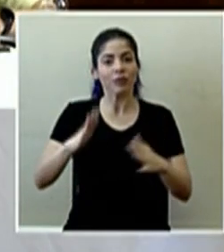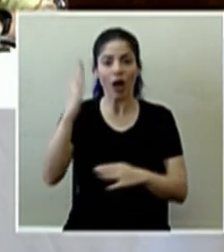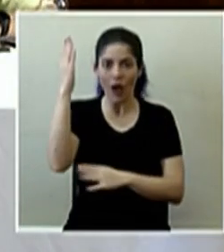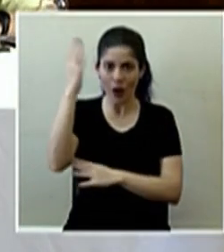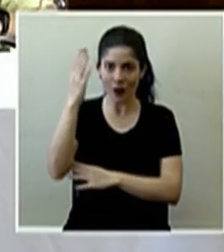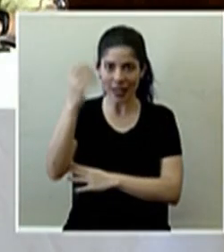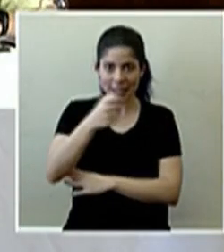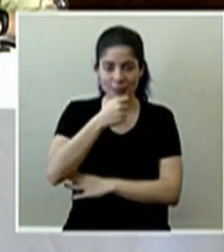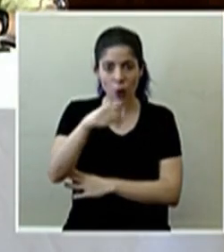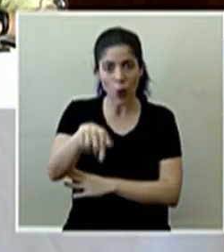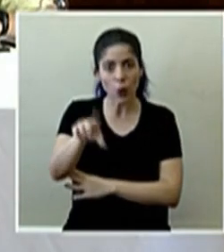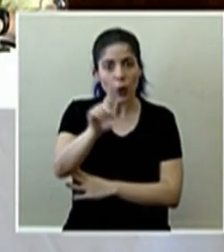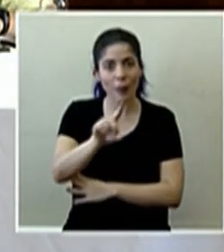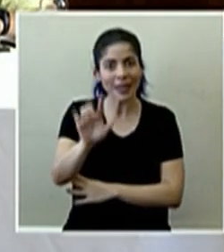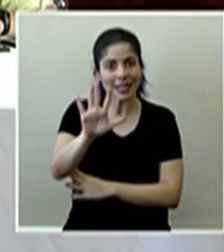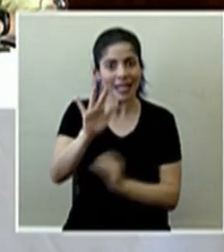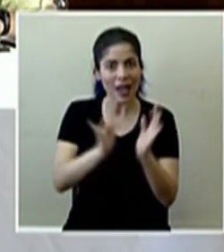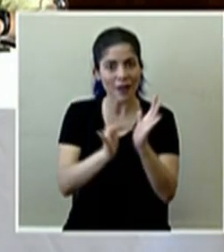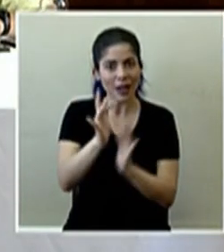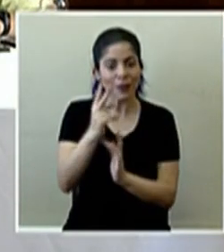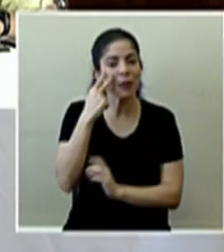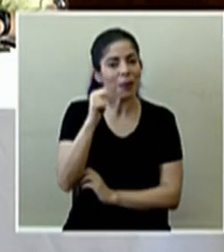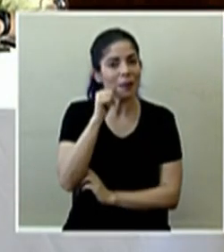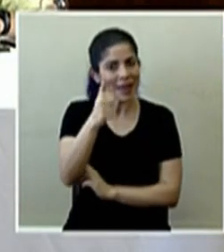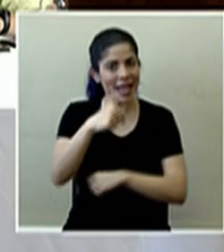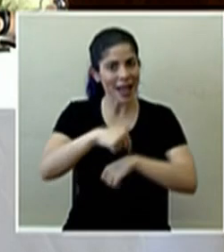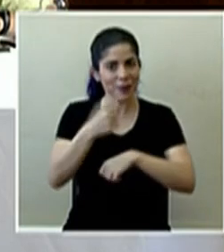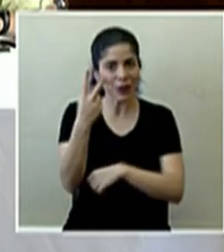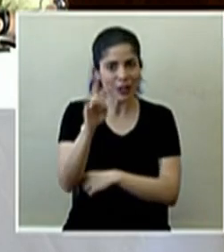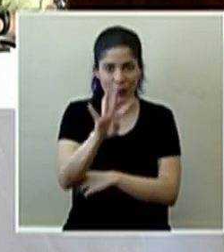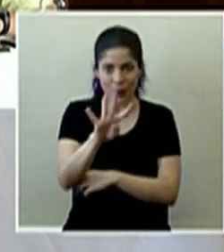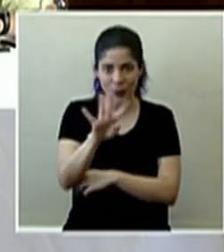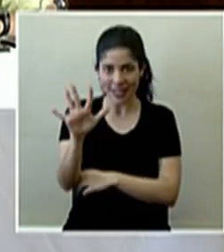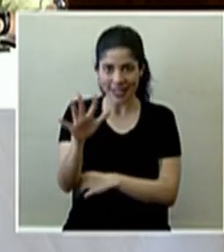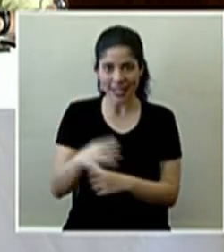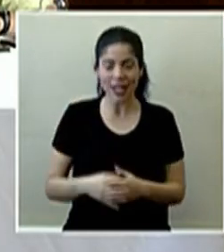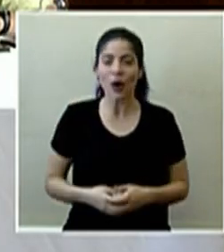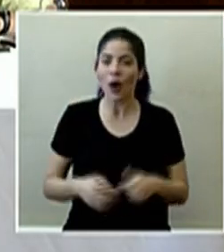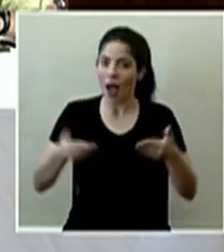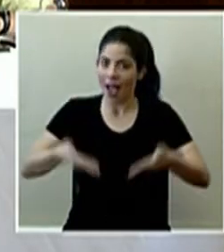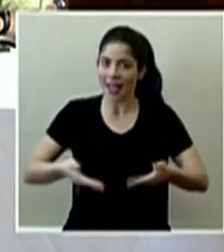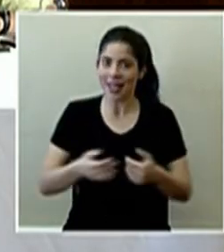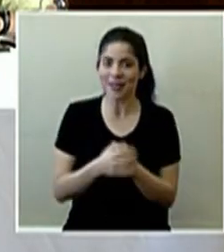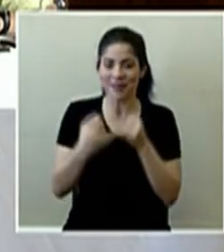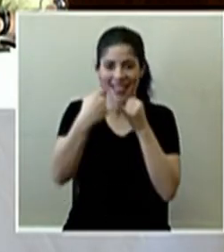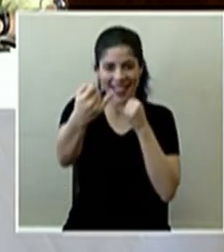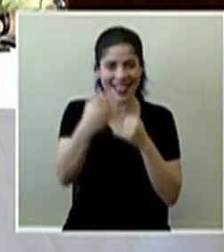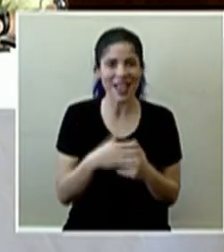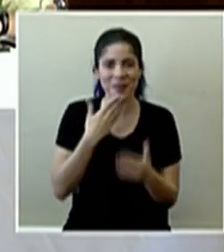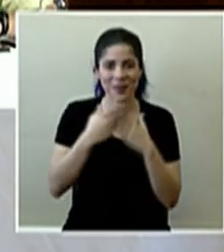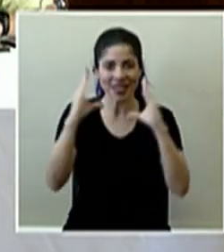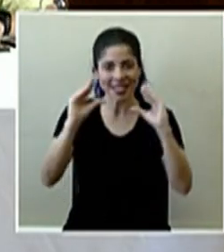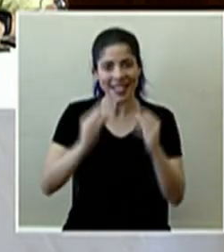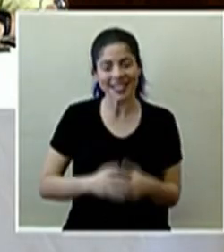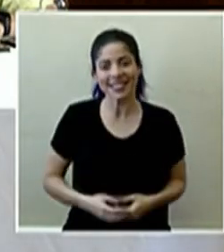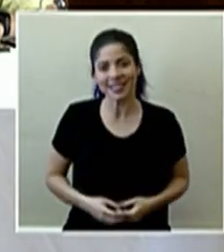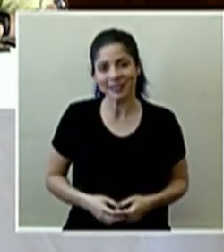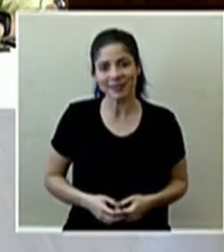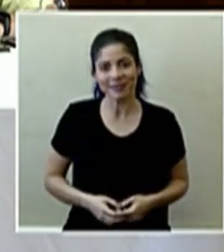la conferencia de prensa de hoy domingo 5 de abril. Nos encontramos mañana a las 12:45 acá en línea. Buenas tardes.